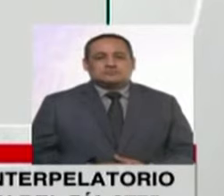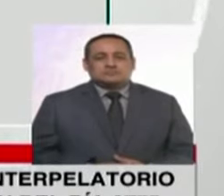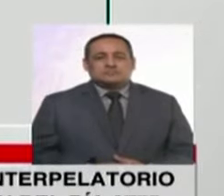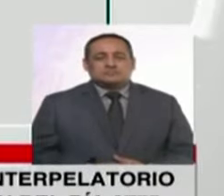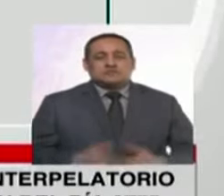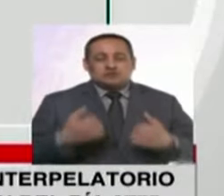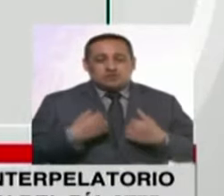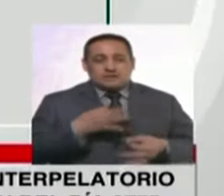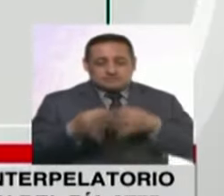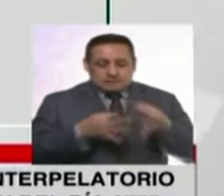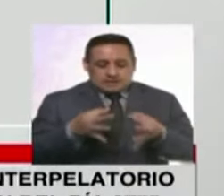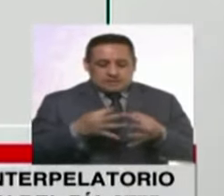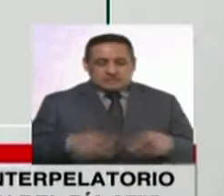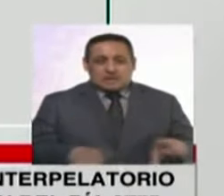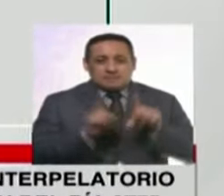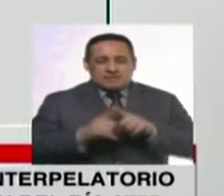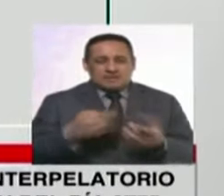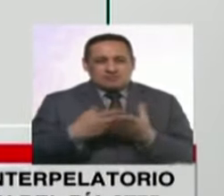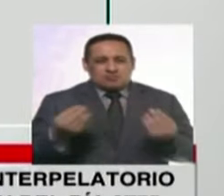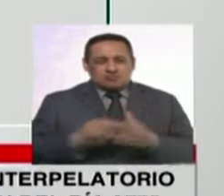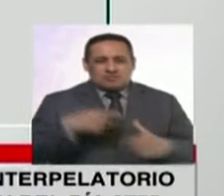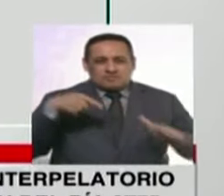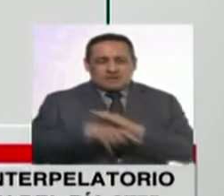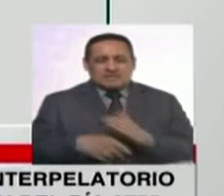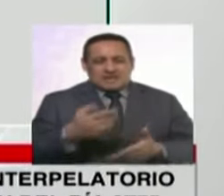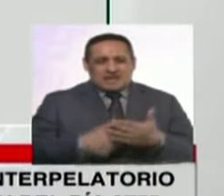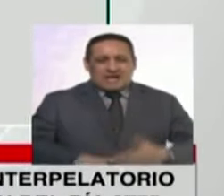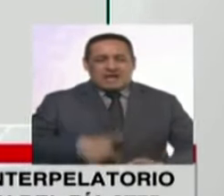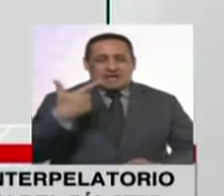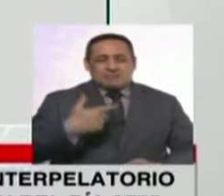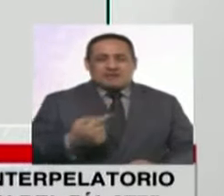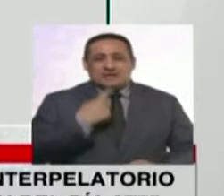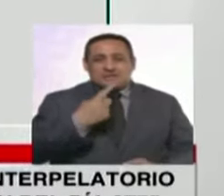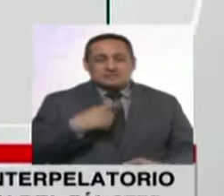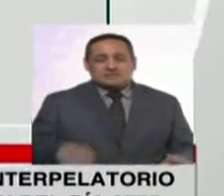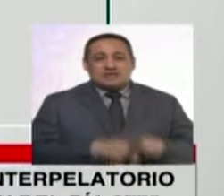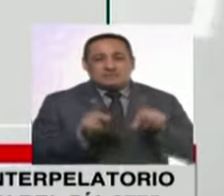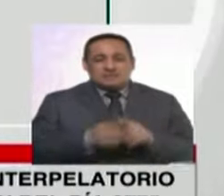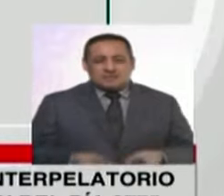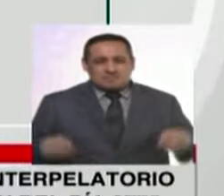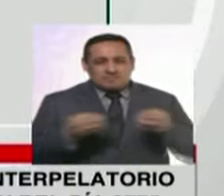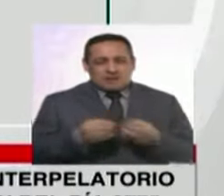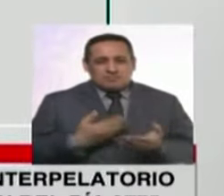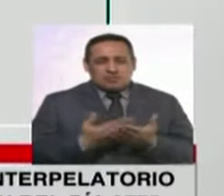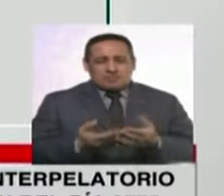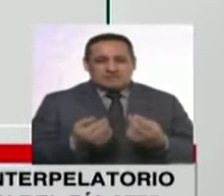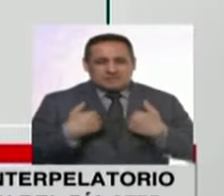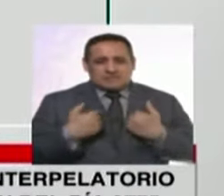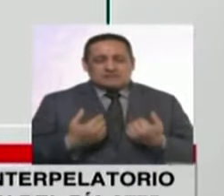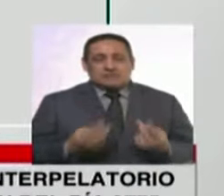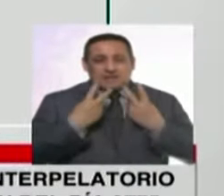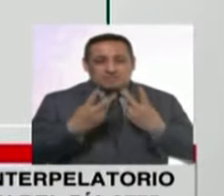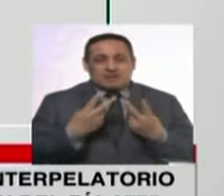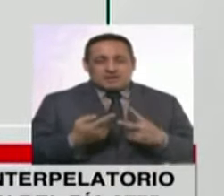debo precisar que los homicidios con arma de fuego fueron los que mayor incidencia tuvieron